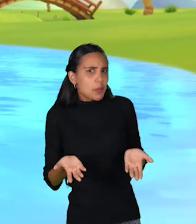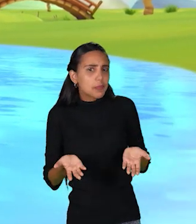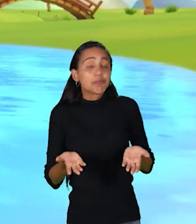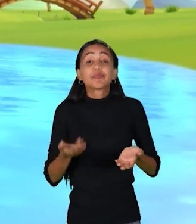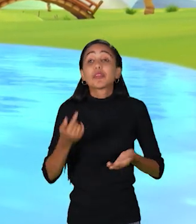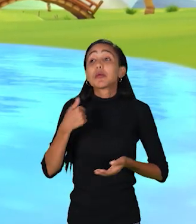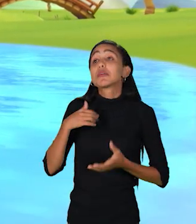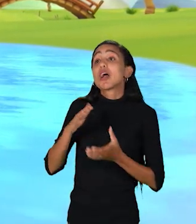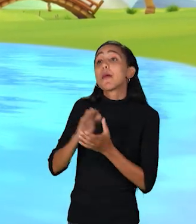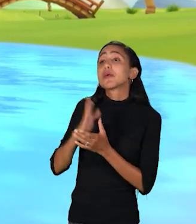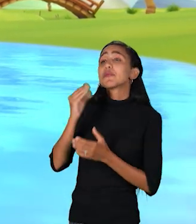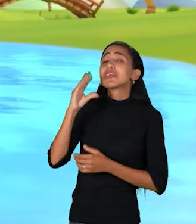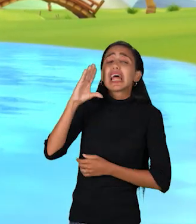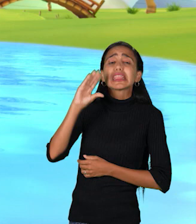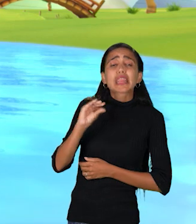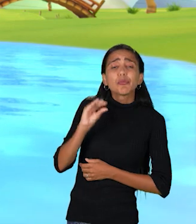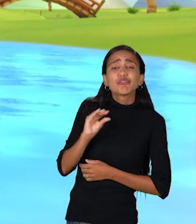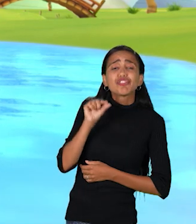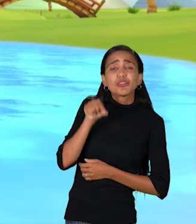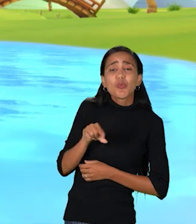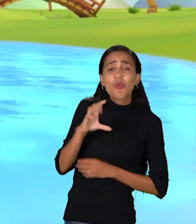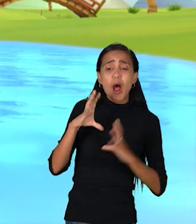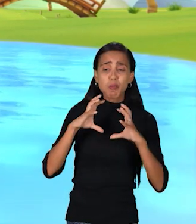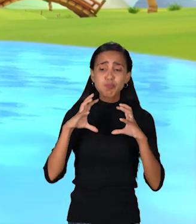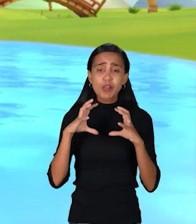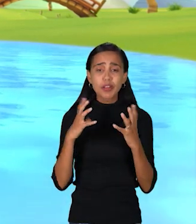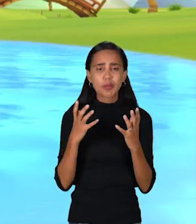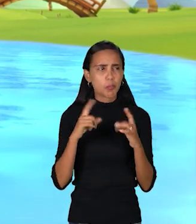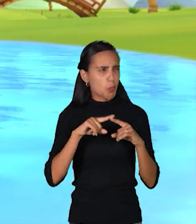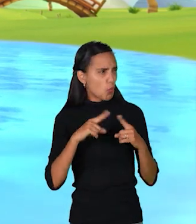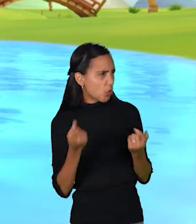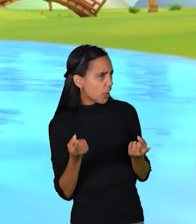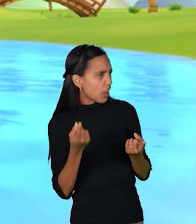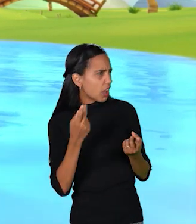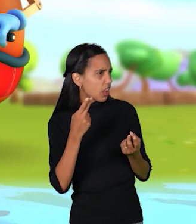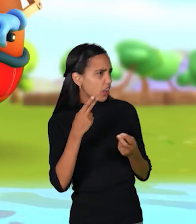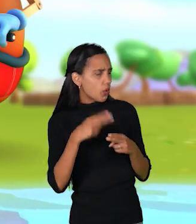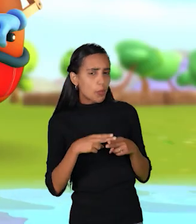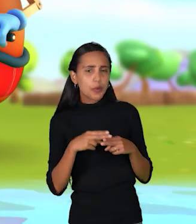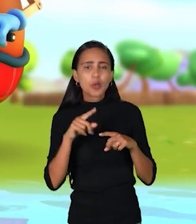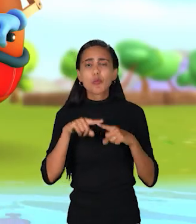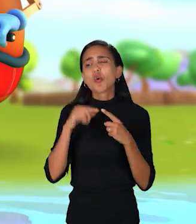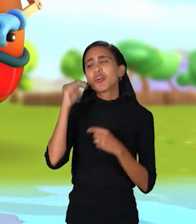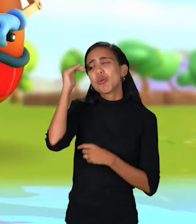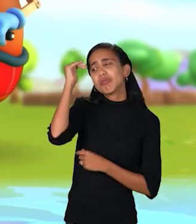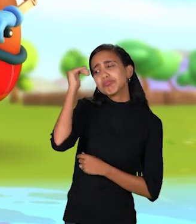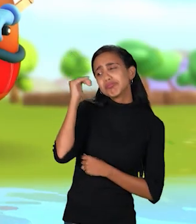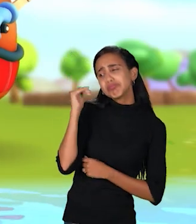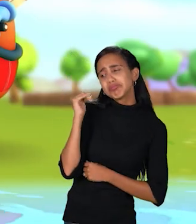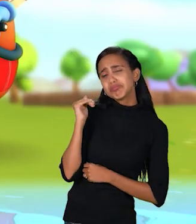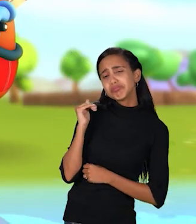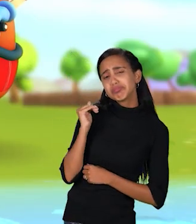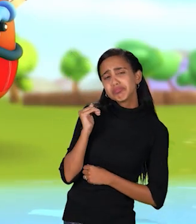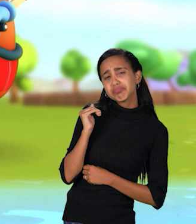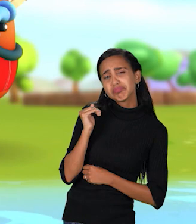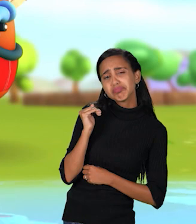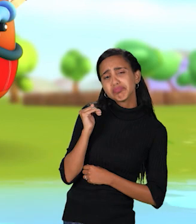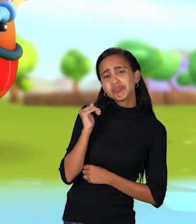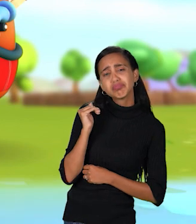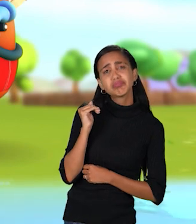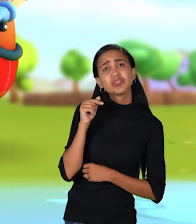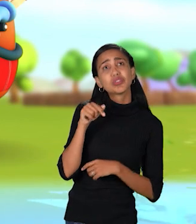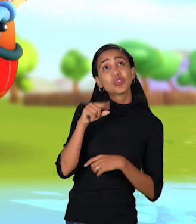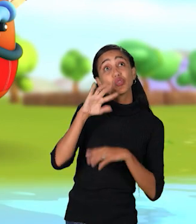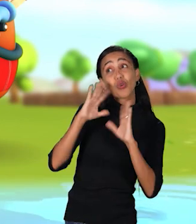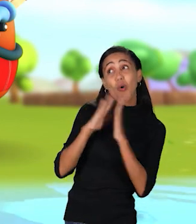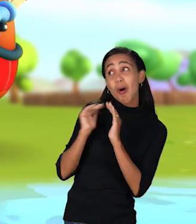Mis amigas me llaman Taponcito de Lana. ¿Por qué te llaman así? Porque soy muy pequeña. Son